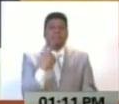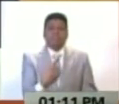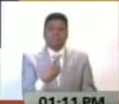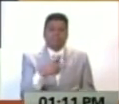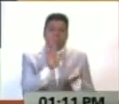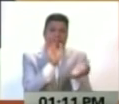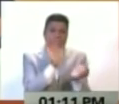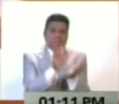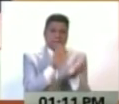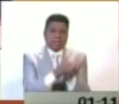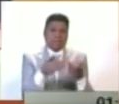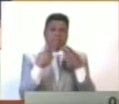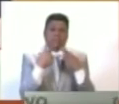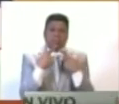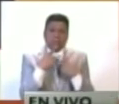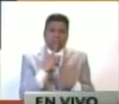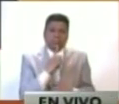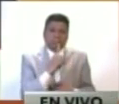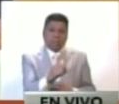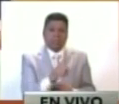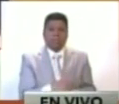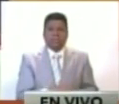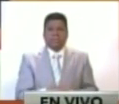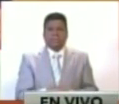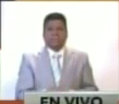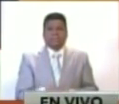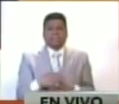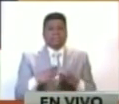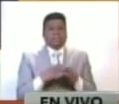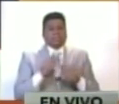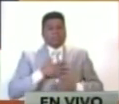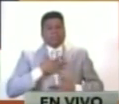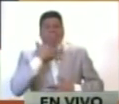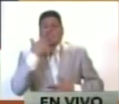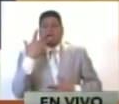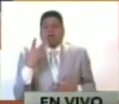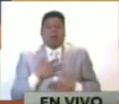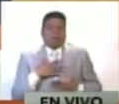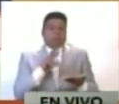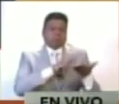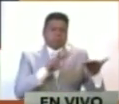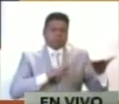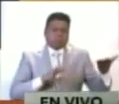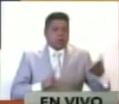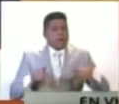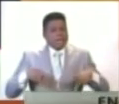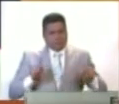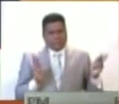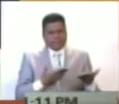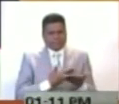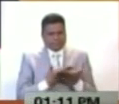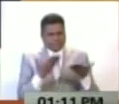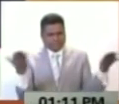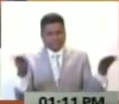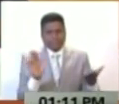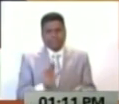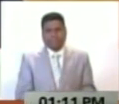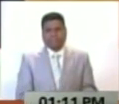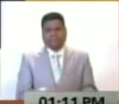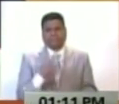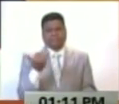marca también historia en su inspiración, en su contenido. Y si me permiten, ya el